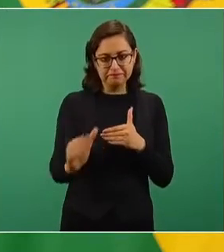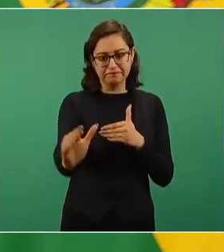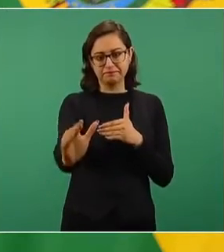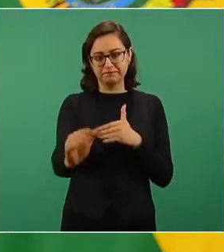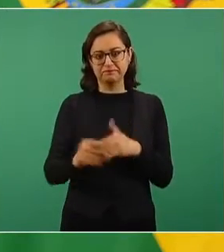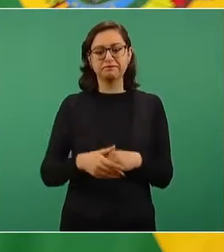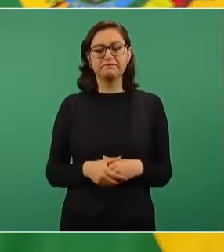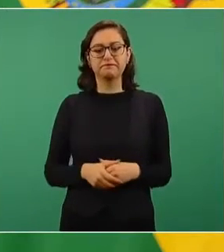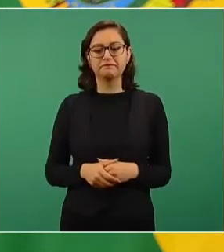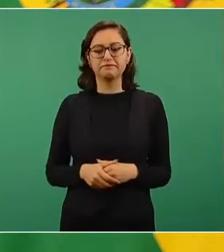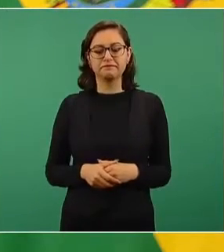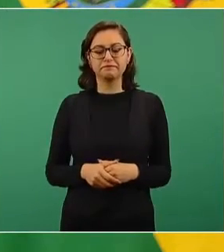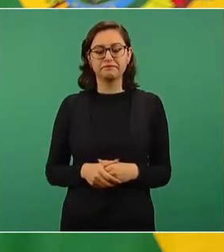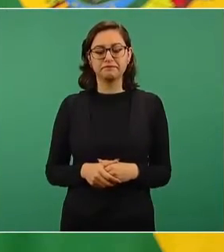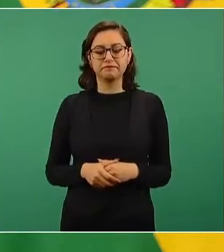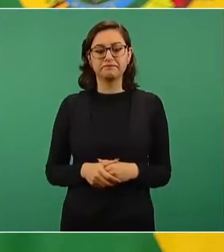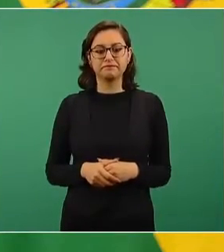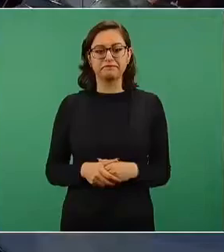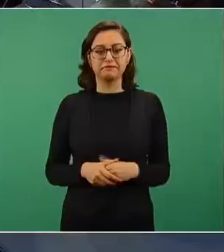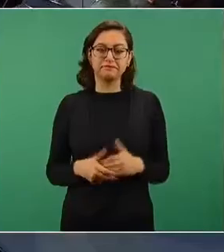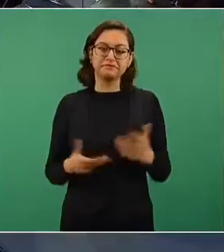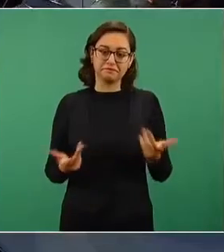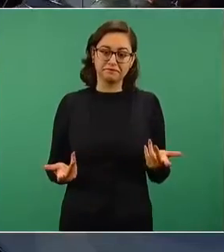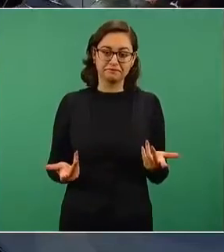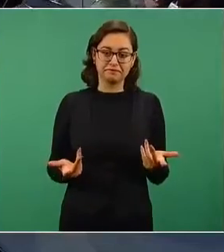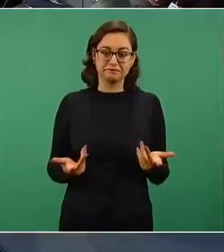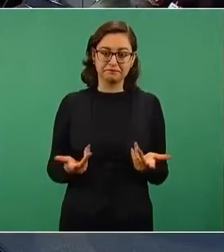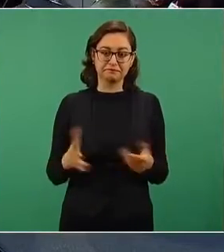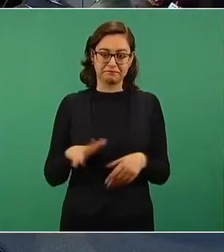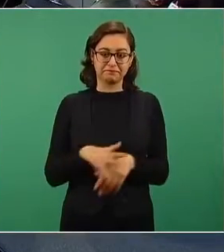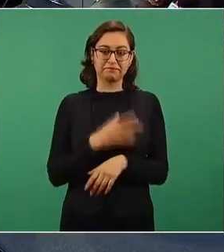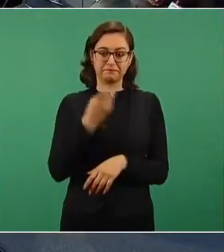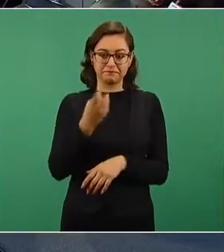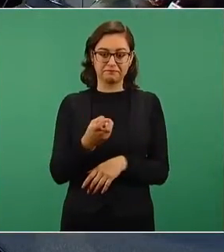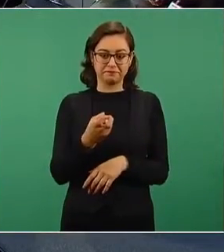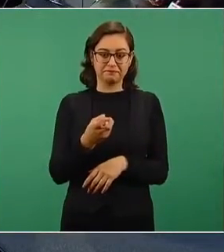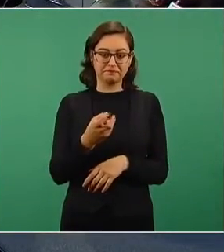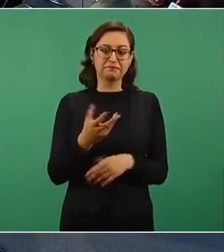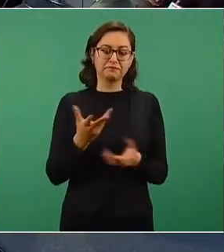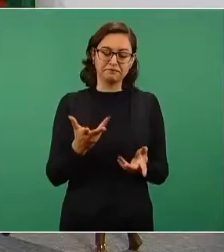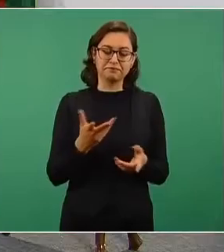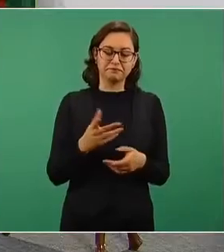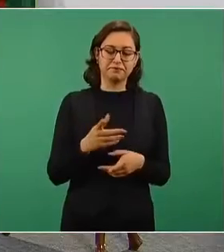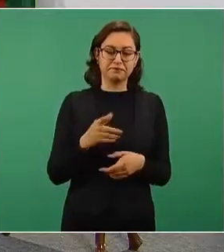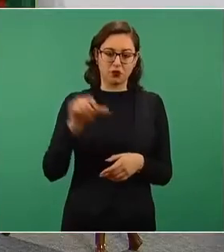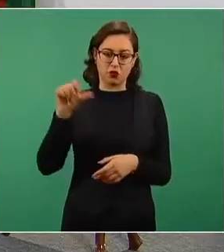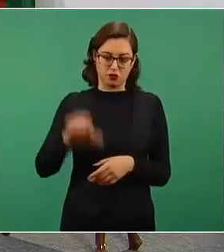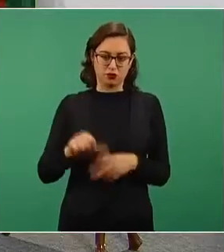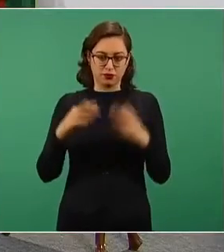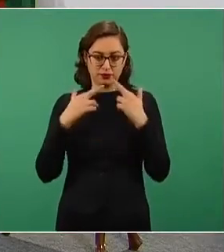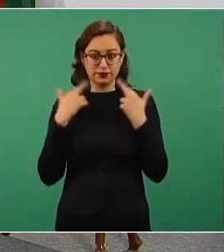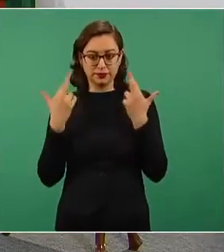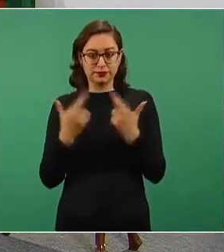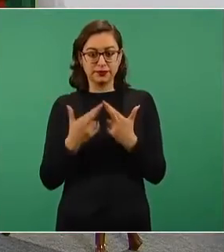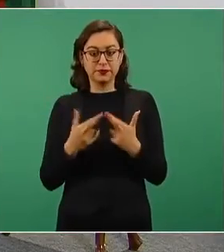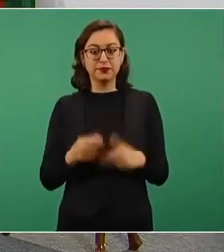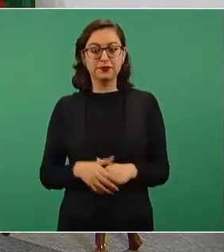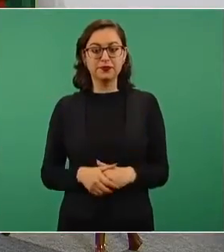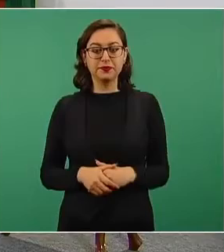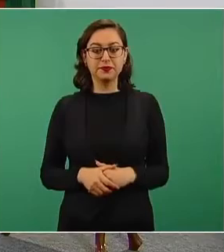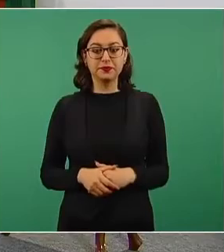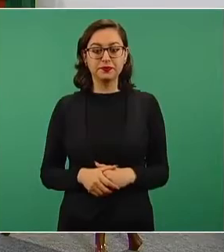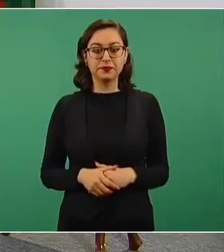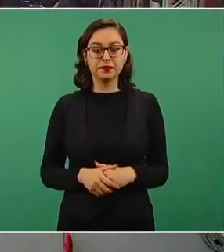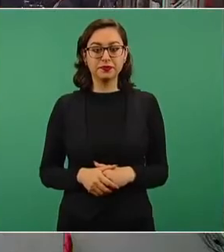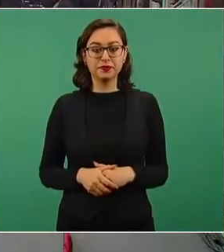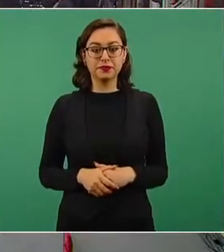de los dos países. Para eso tenemos la reunión el día de hoy.